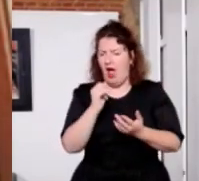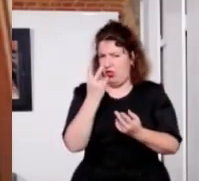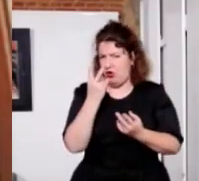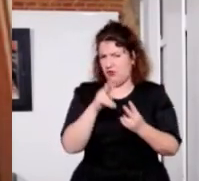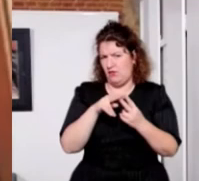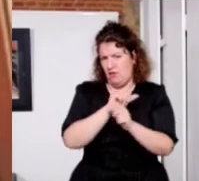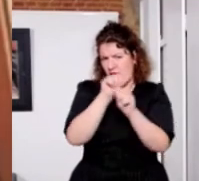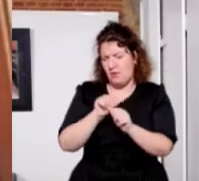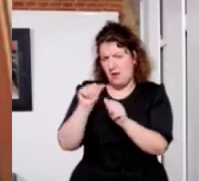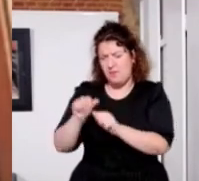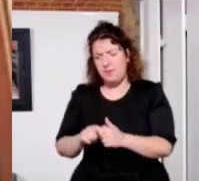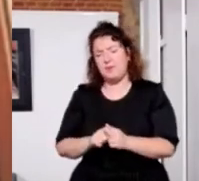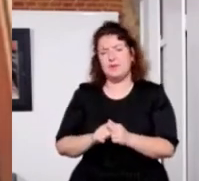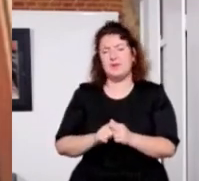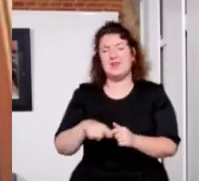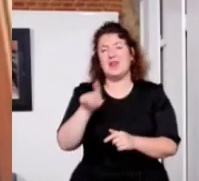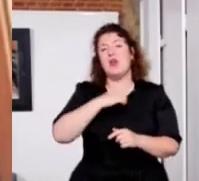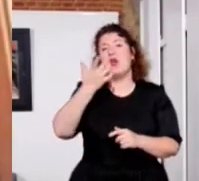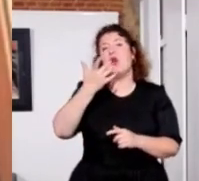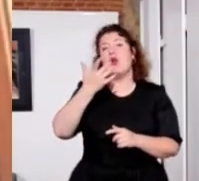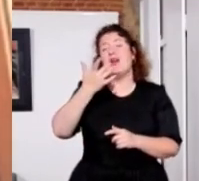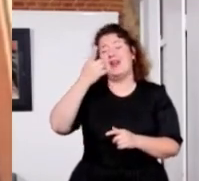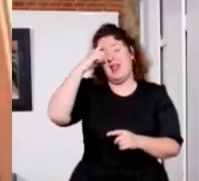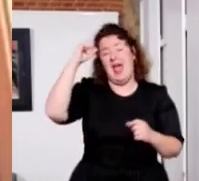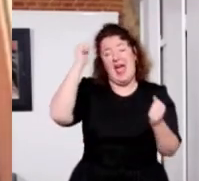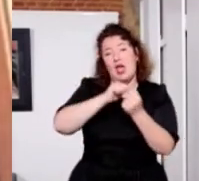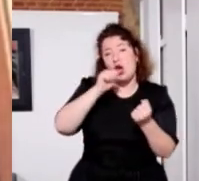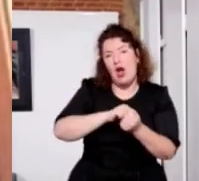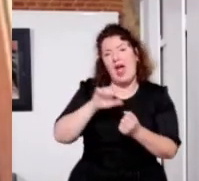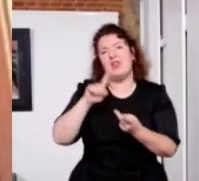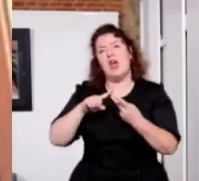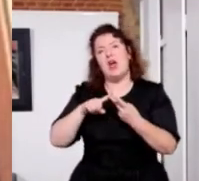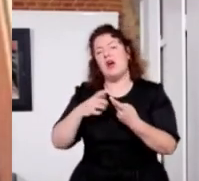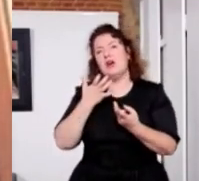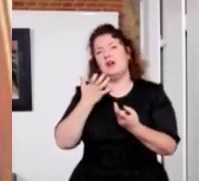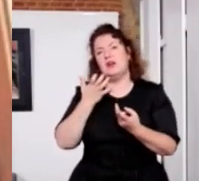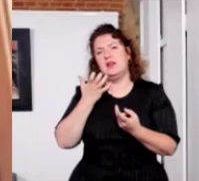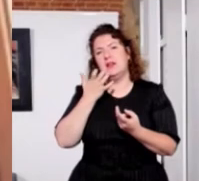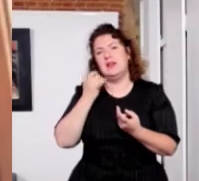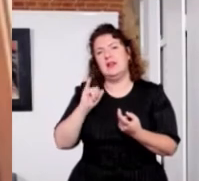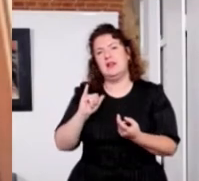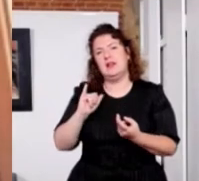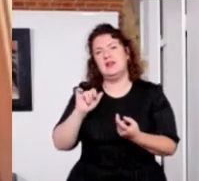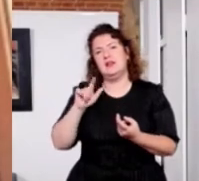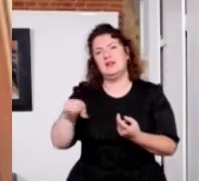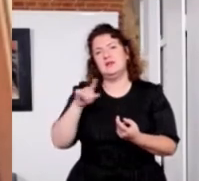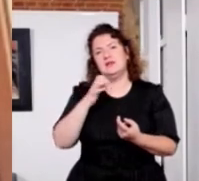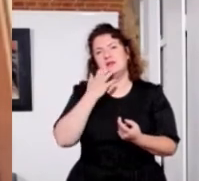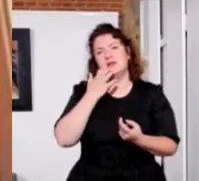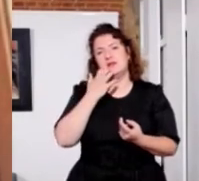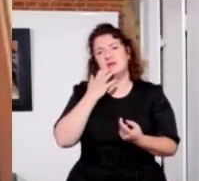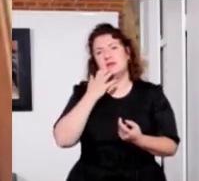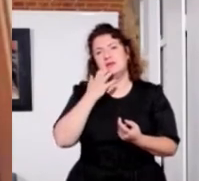La que lidia con la ignorancia y la que lidia con la ignotancia, con ello, aquello